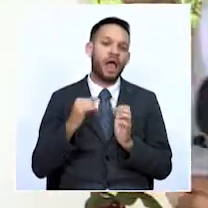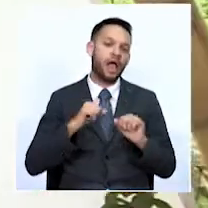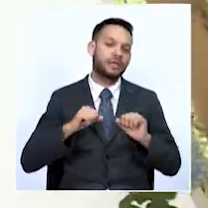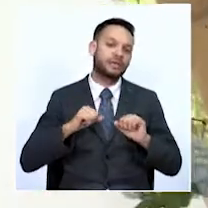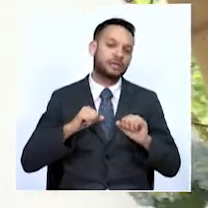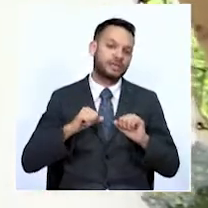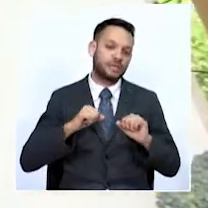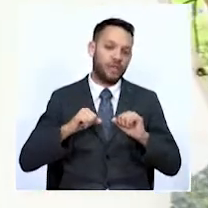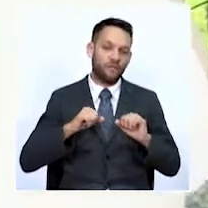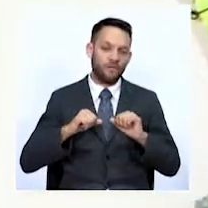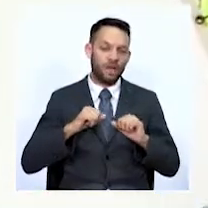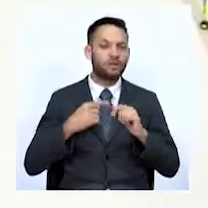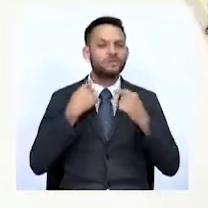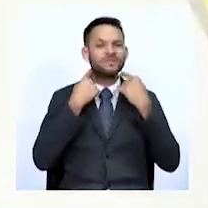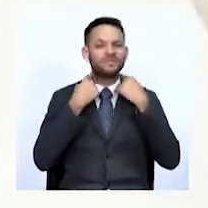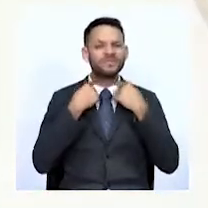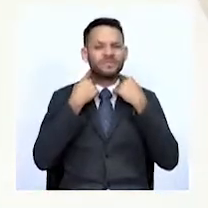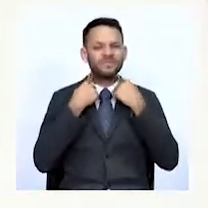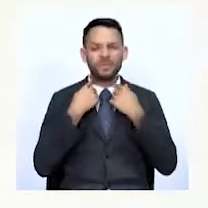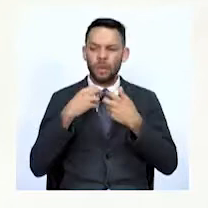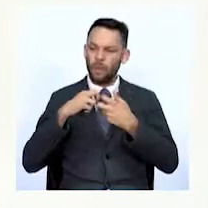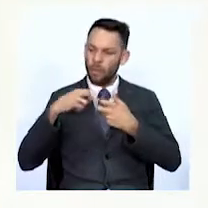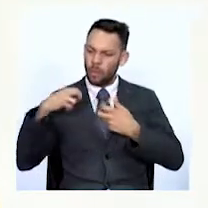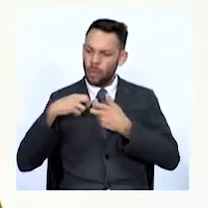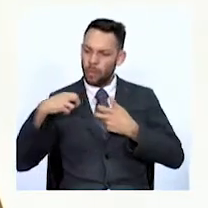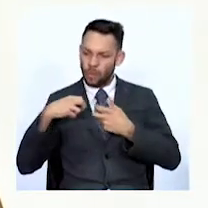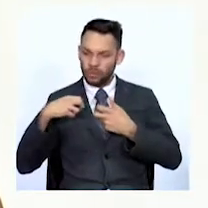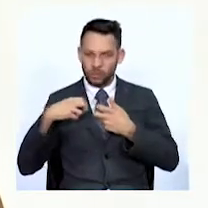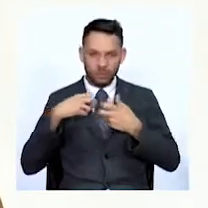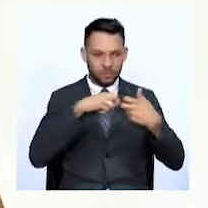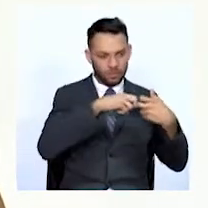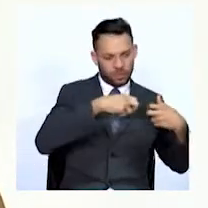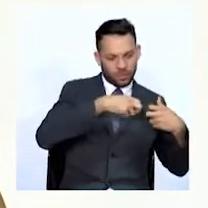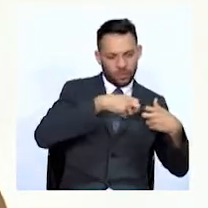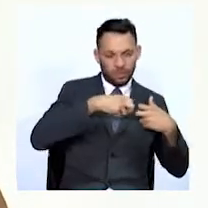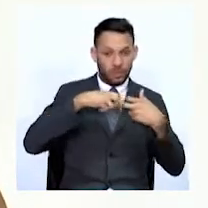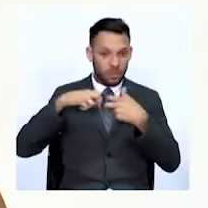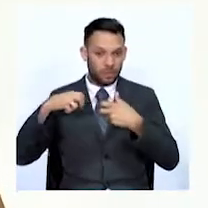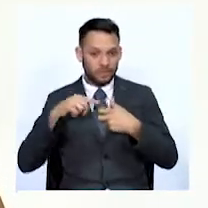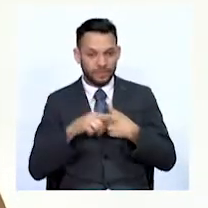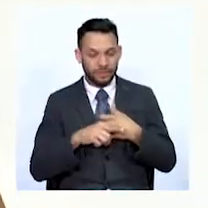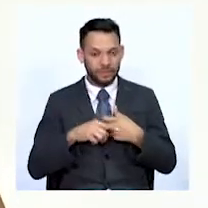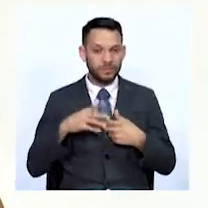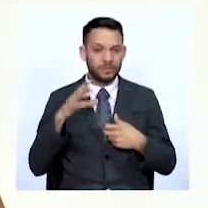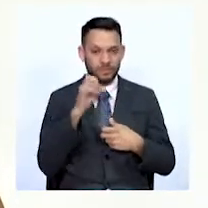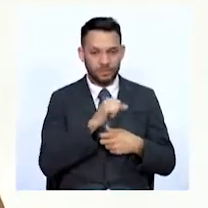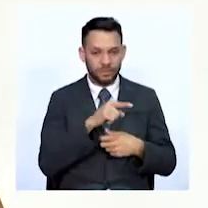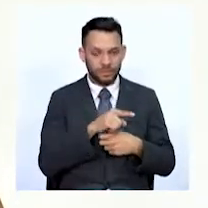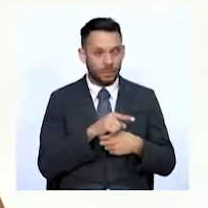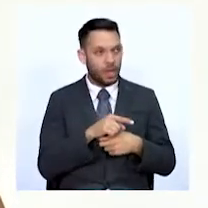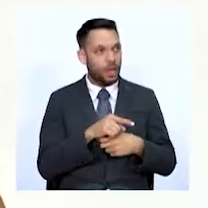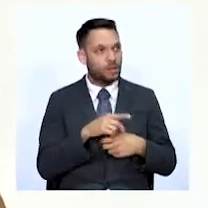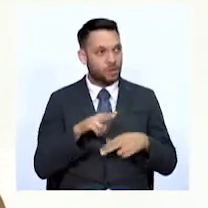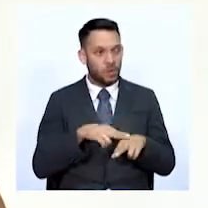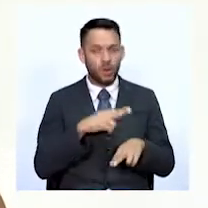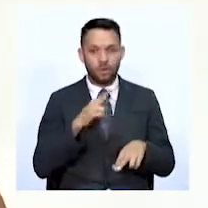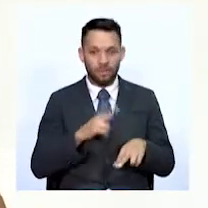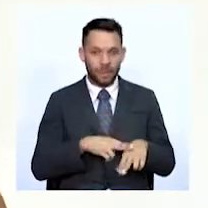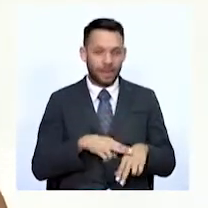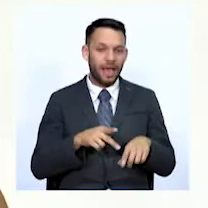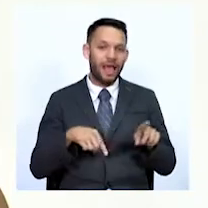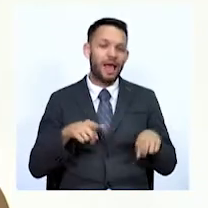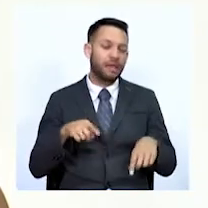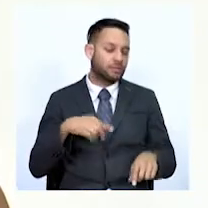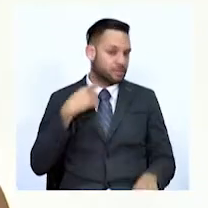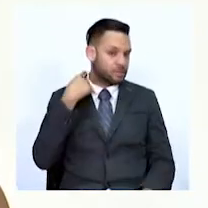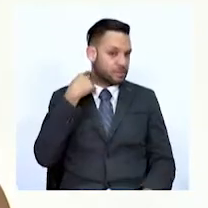función a nivel del cuello. Si lo viéramos de lado, si la cámara la tuviéramos de lado, vemos que aquí tenemos una montaña, y es muy común encontrarlo en nuestra